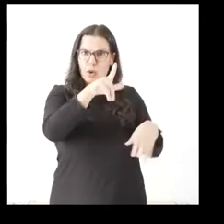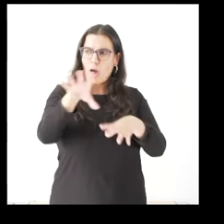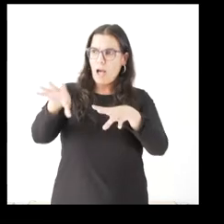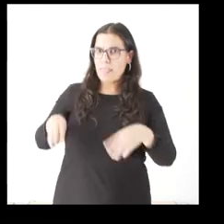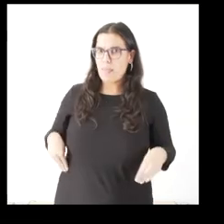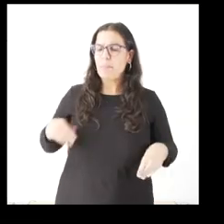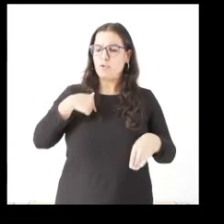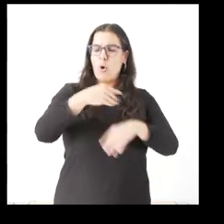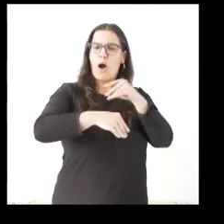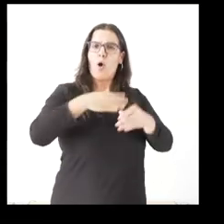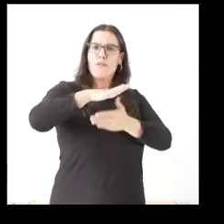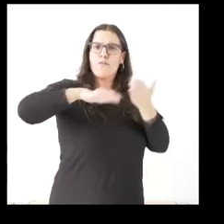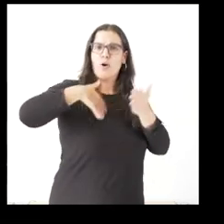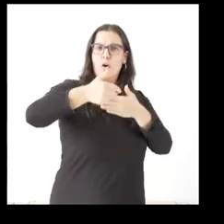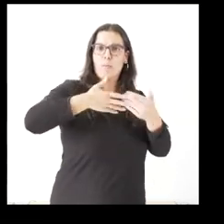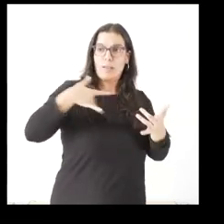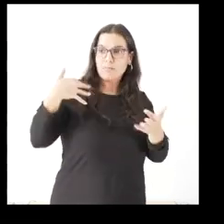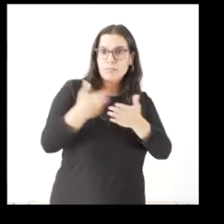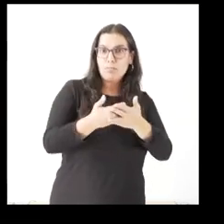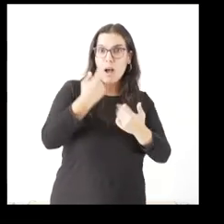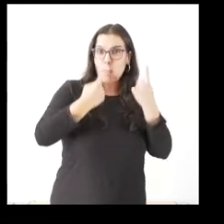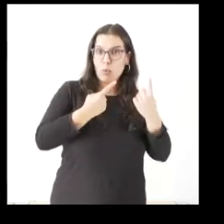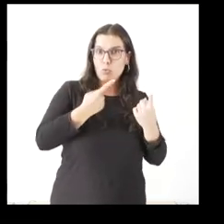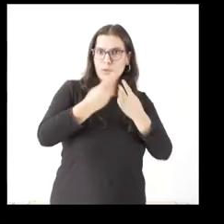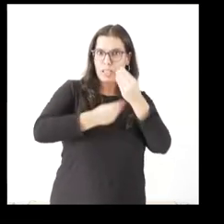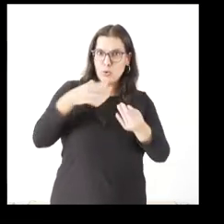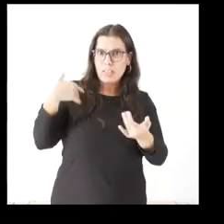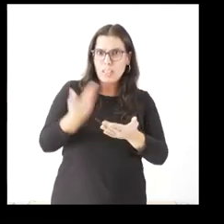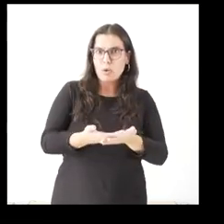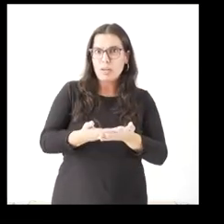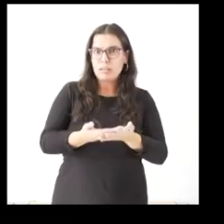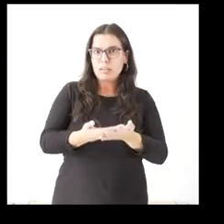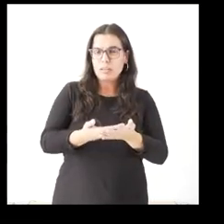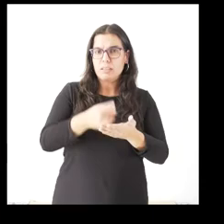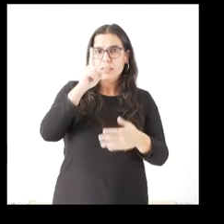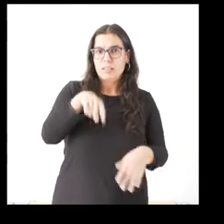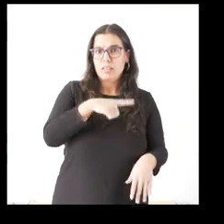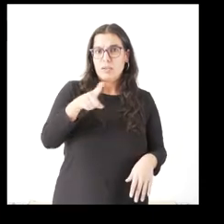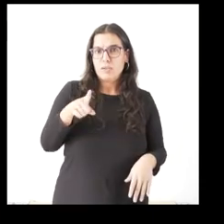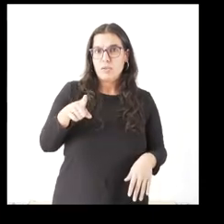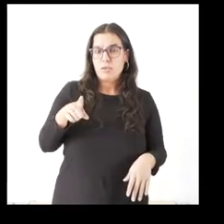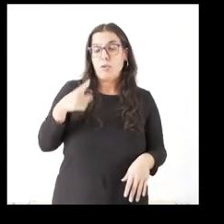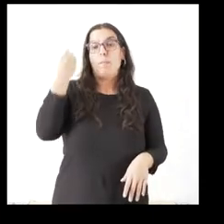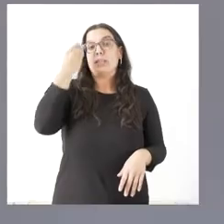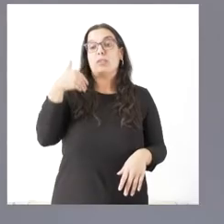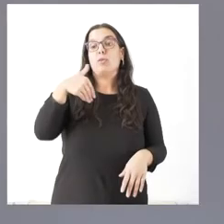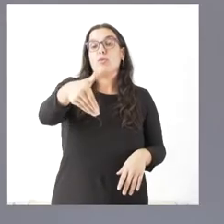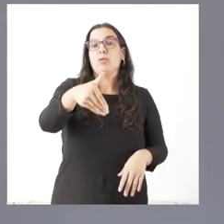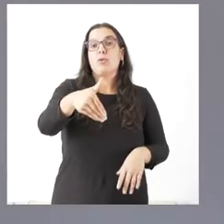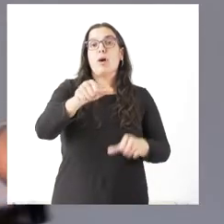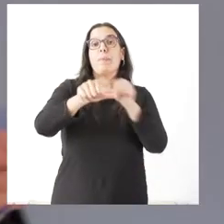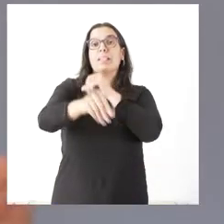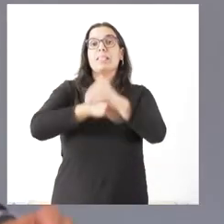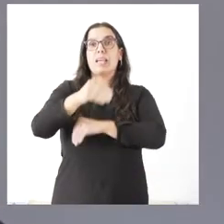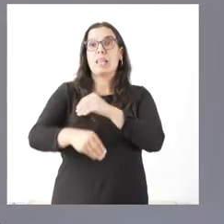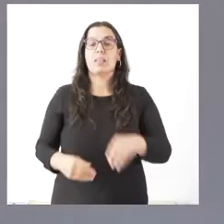de viabilidad? No sé si se ha venido haciendo alguno hasta ahora y si es el plan hacerlo a partir de ahora. Pues si